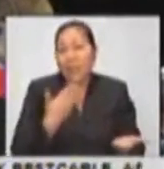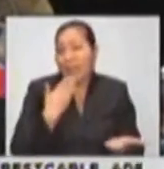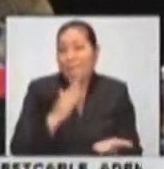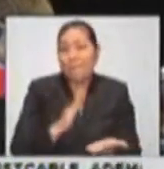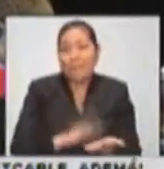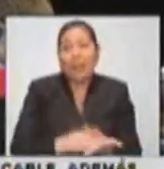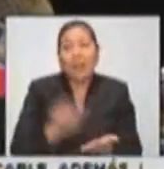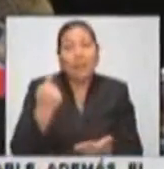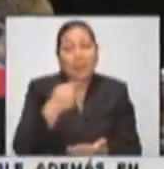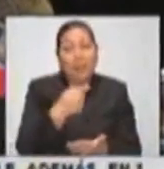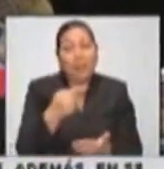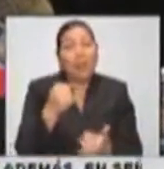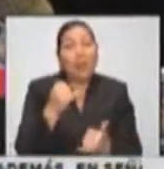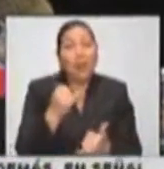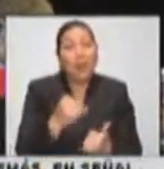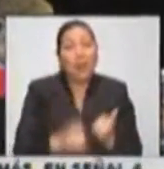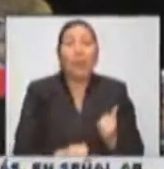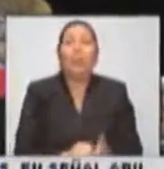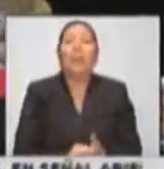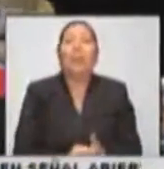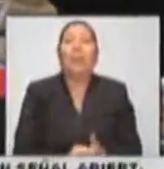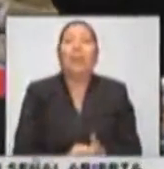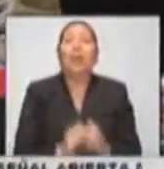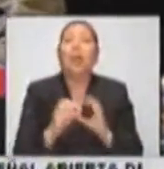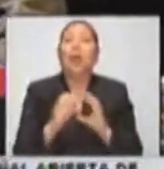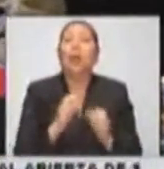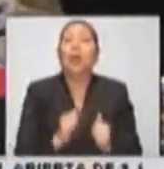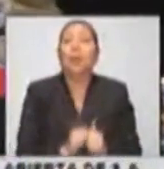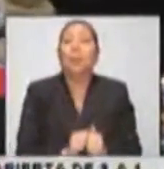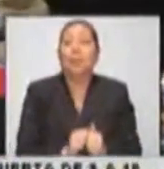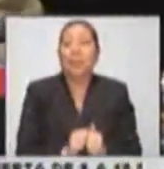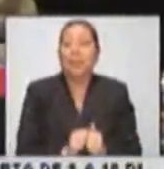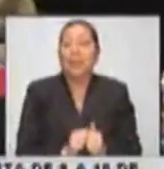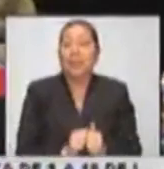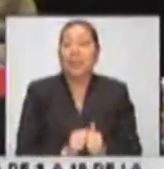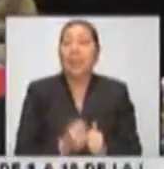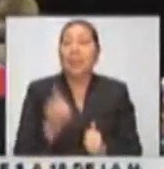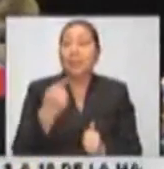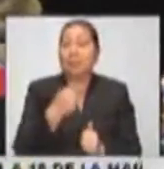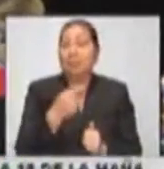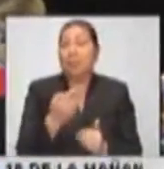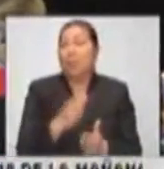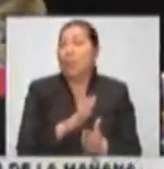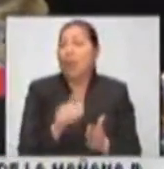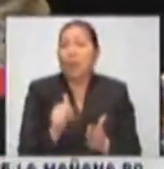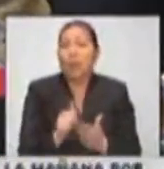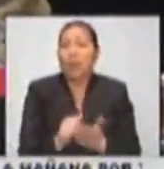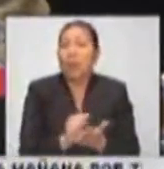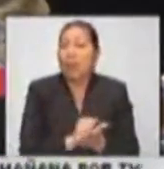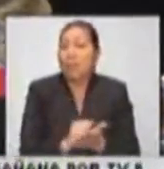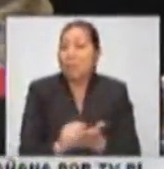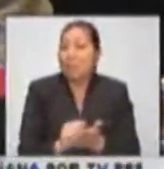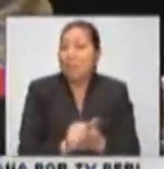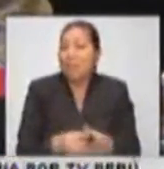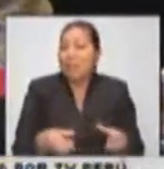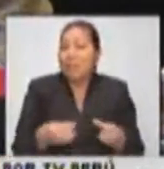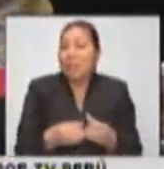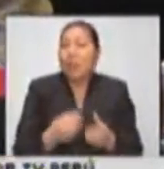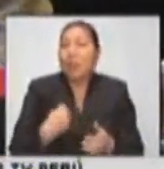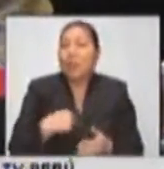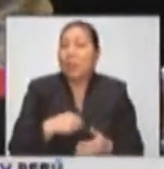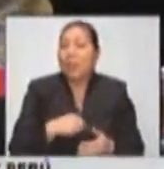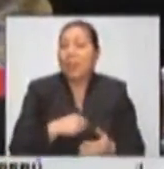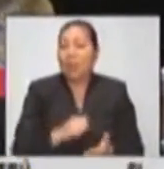entendido que la semana pasada ha sido la última comunicación. Es la semana pasada, por ejemplo, todos los meses habrá una comunicación entonces de